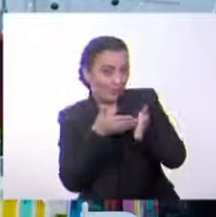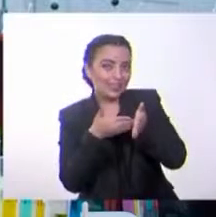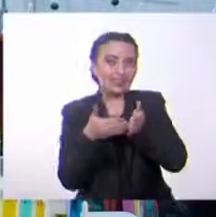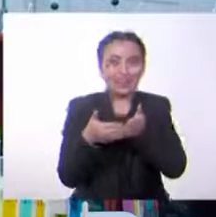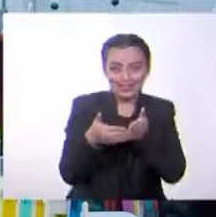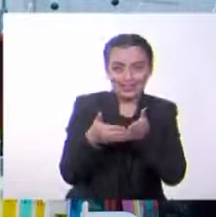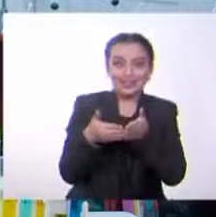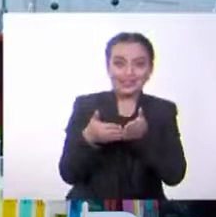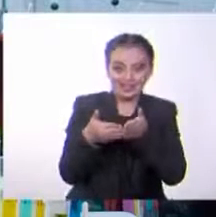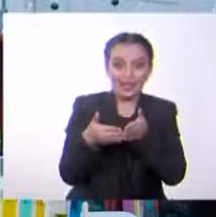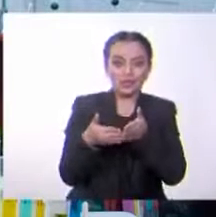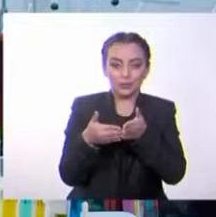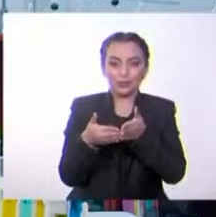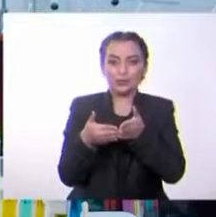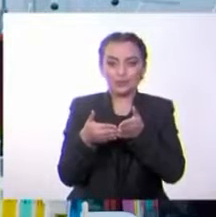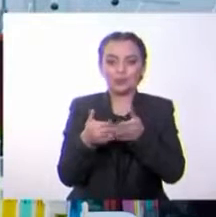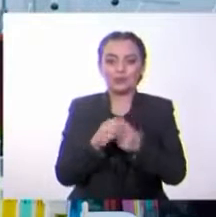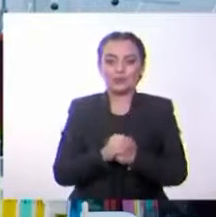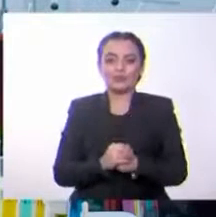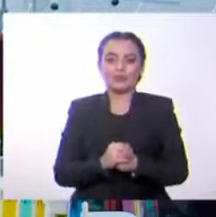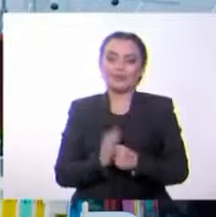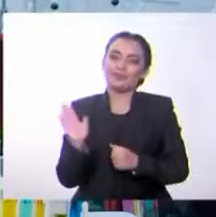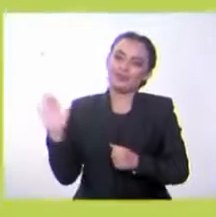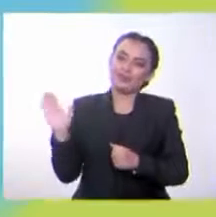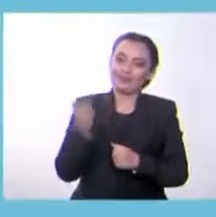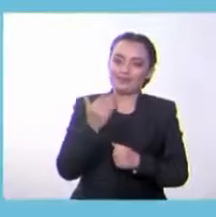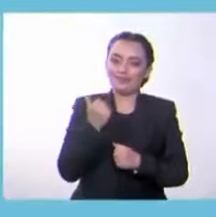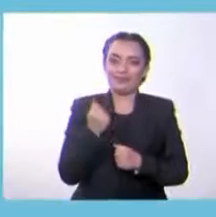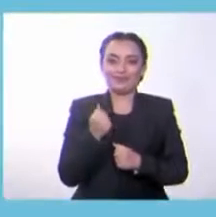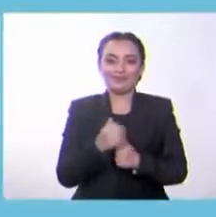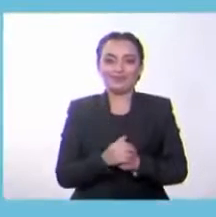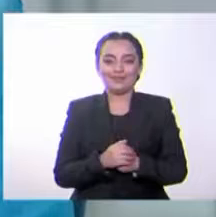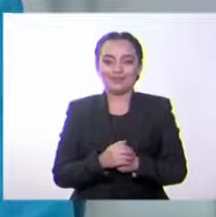entonces con el experimento. ¡Vamos!